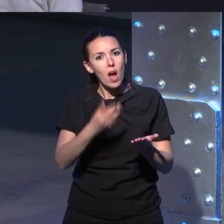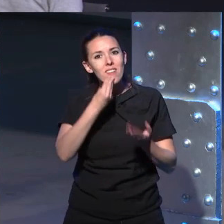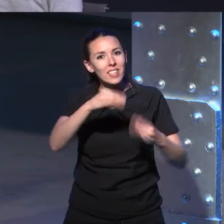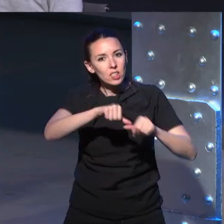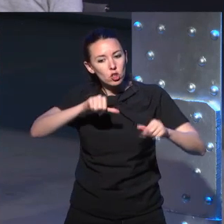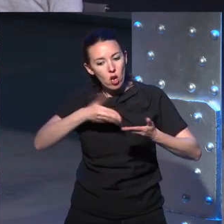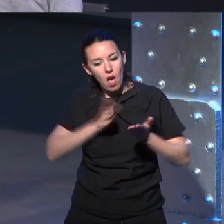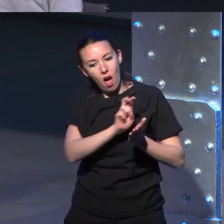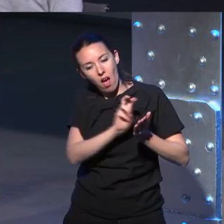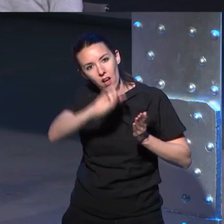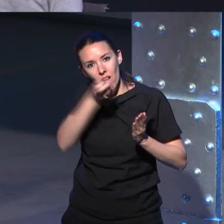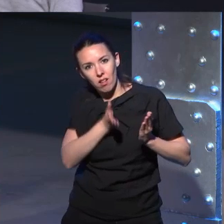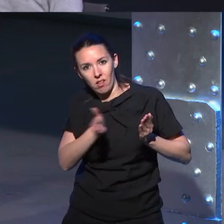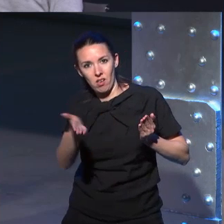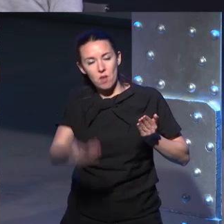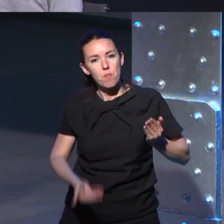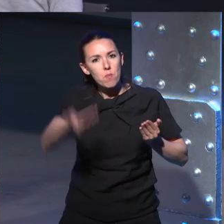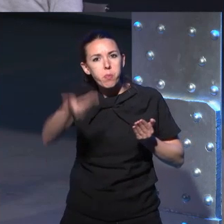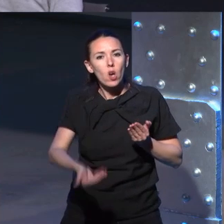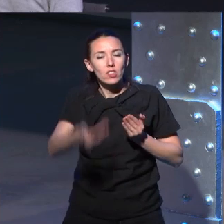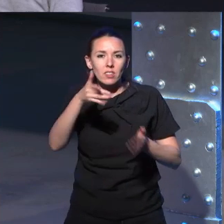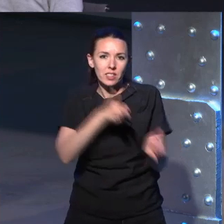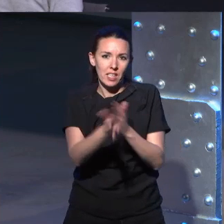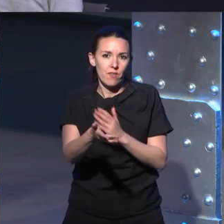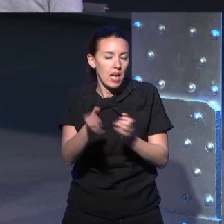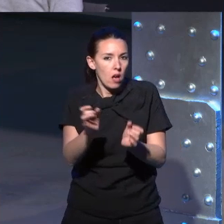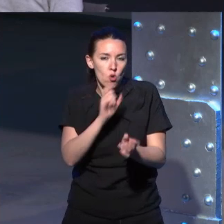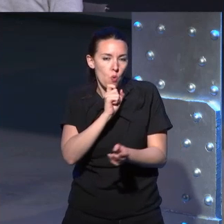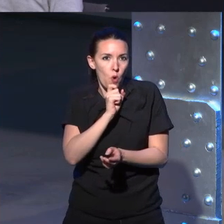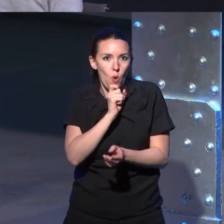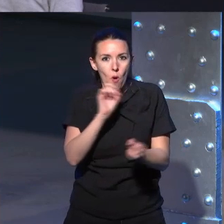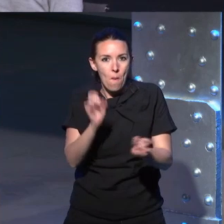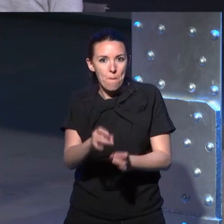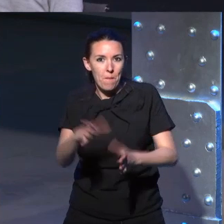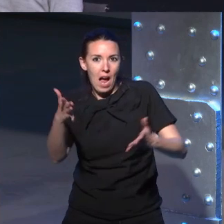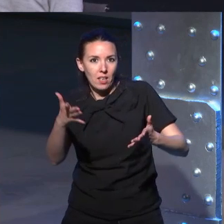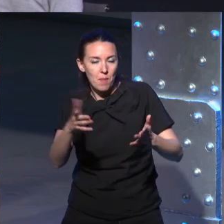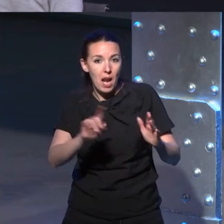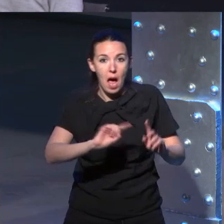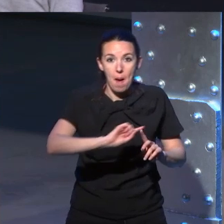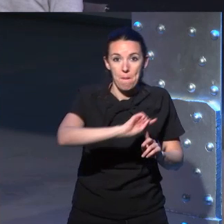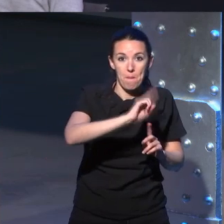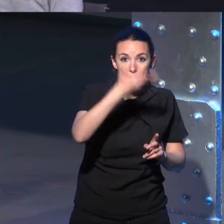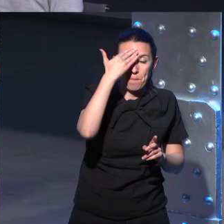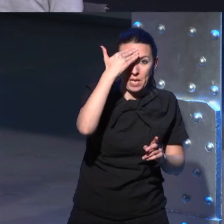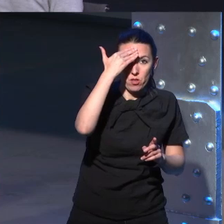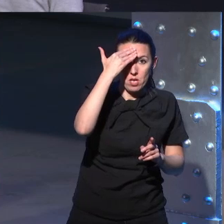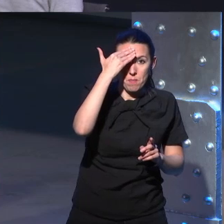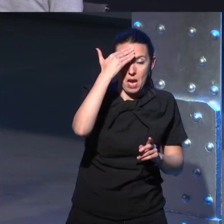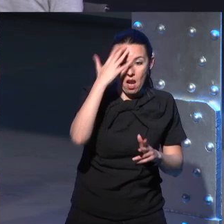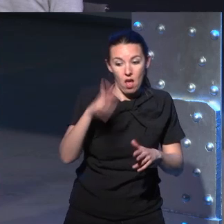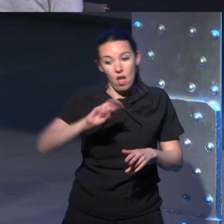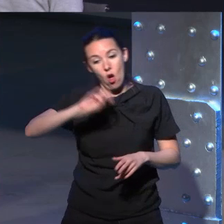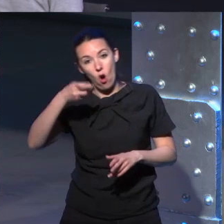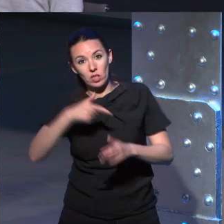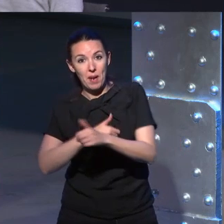paralela de gran peso que funciona como contrapunto mágico o como spin-off de la principal. Se nota el cine aquí